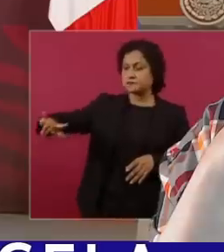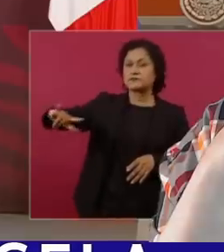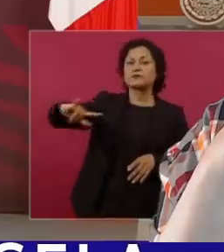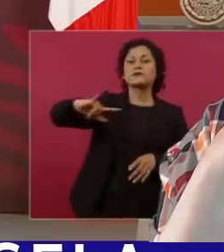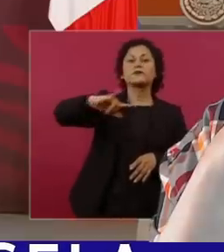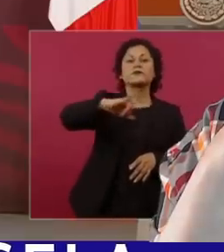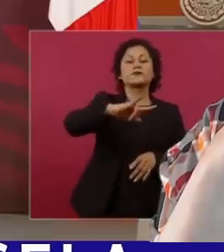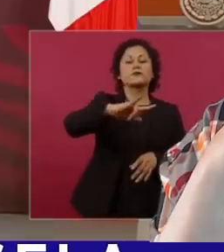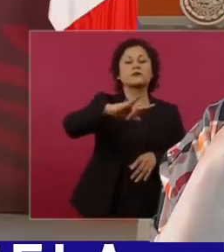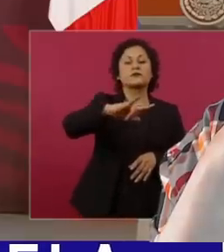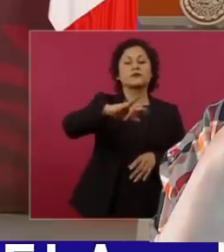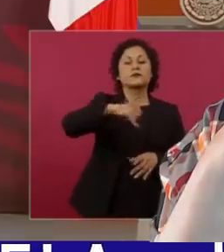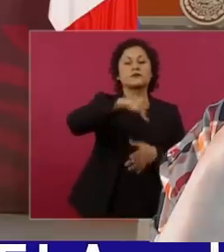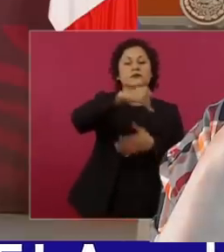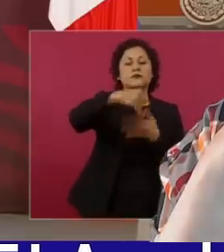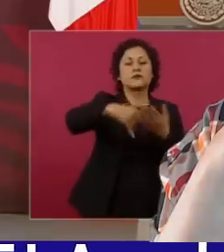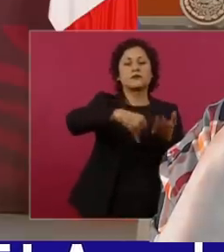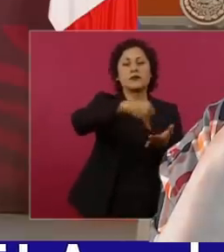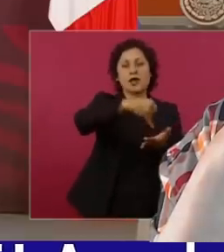islas,